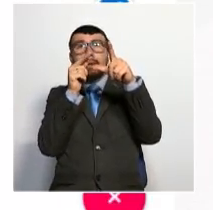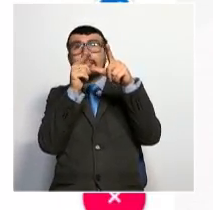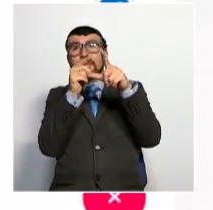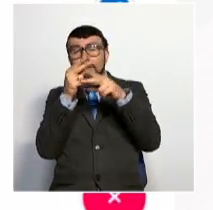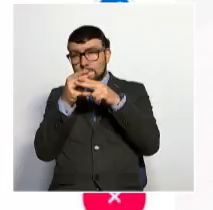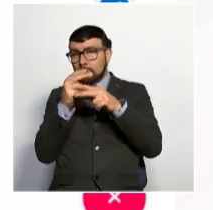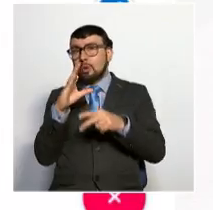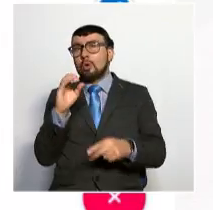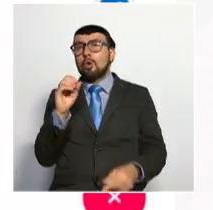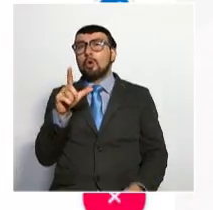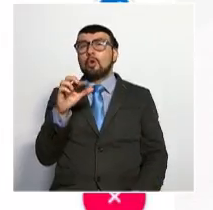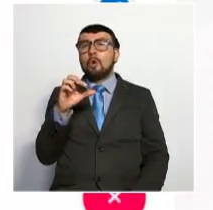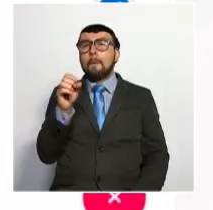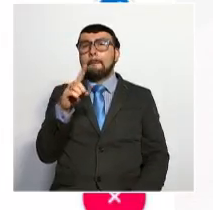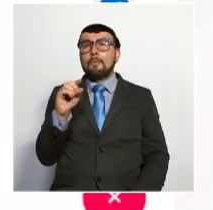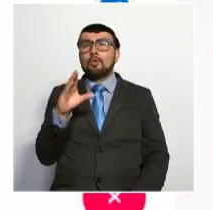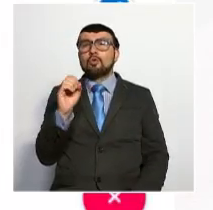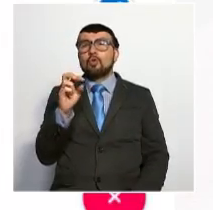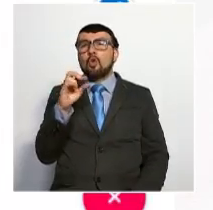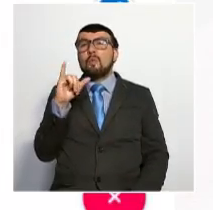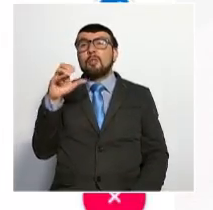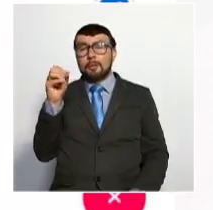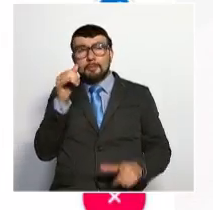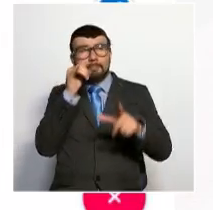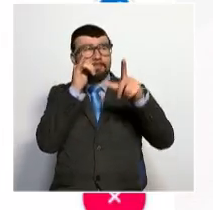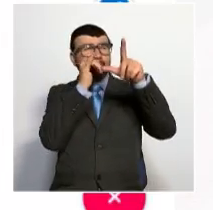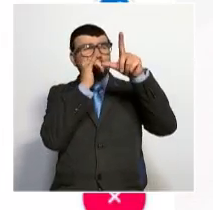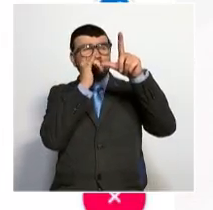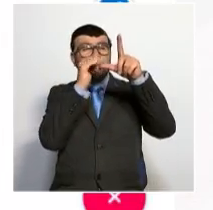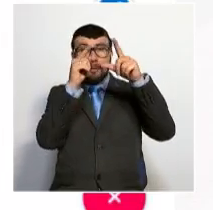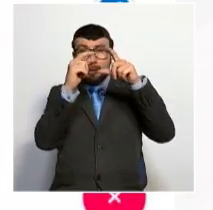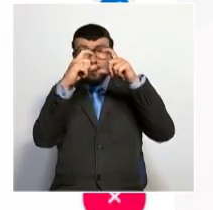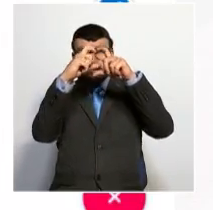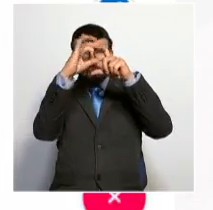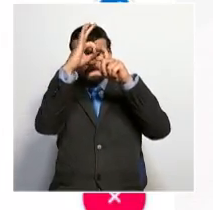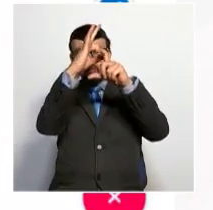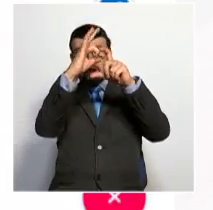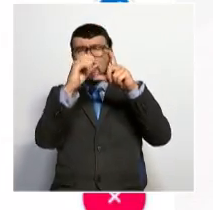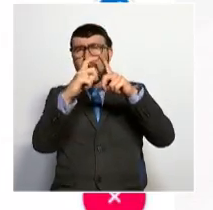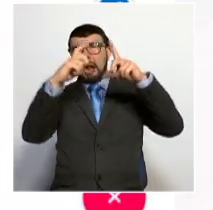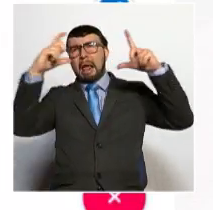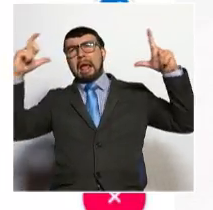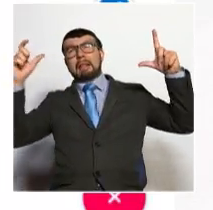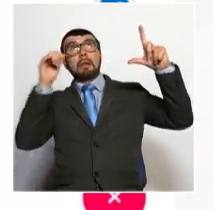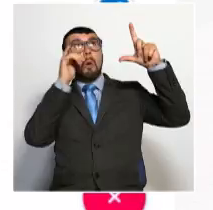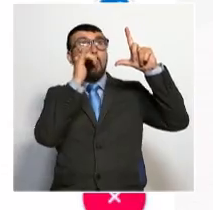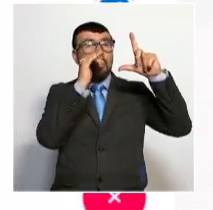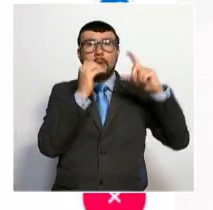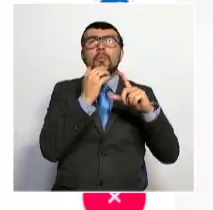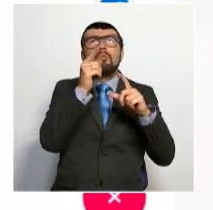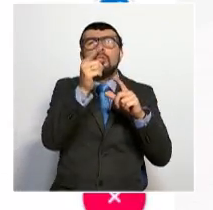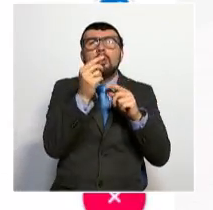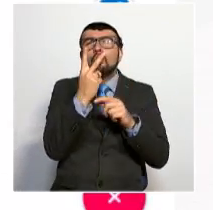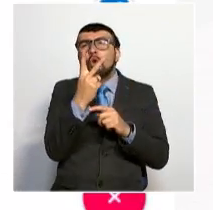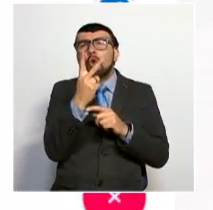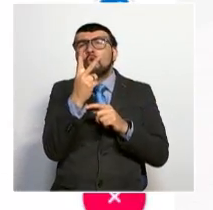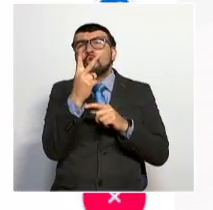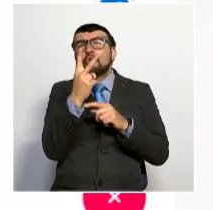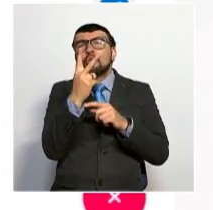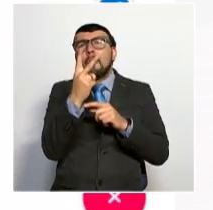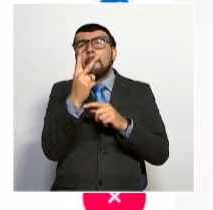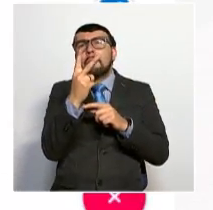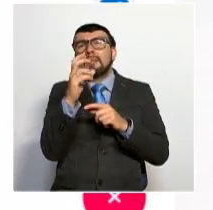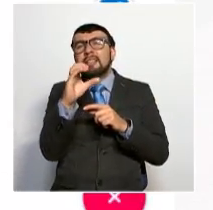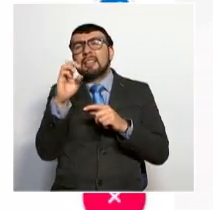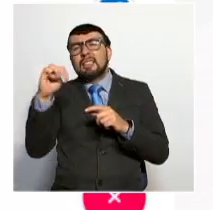llama colposcopio y él hace que uno pueda ver este cuello uterino muy aumentado. Normalmente el cuello uterino puede medir de 2,5 a 3